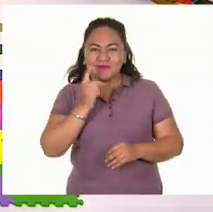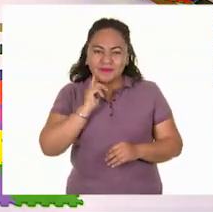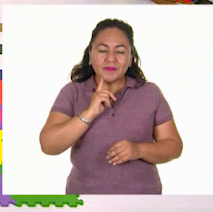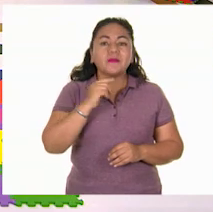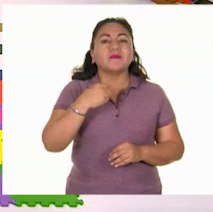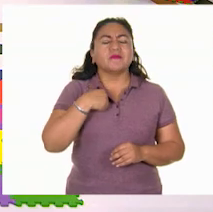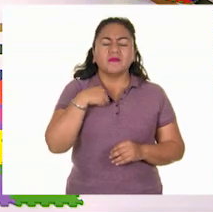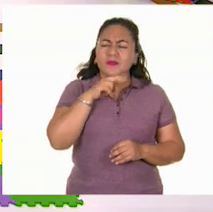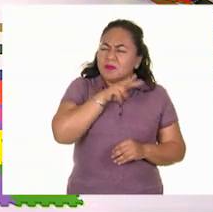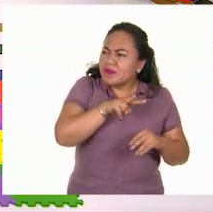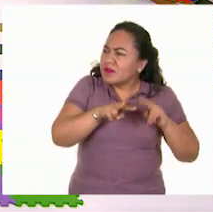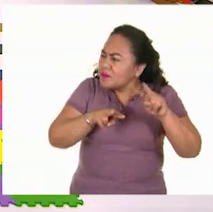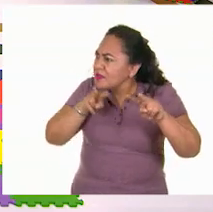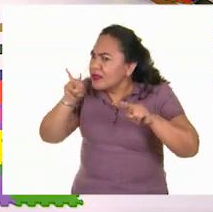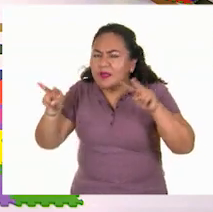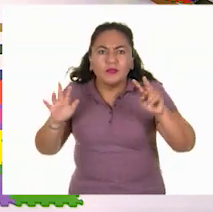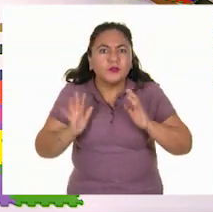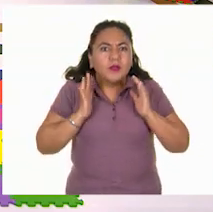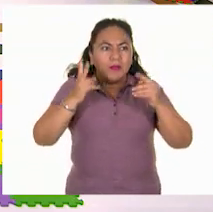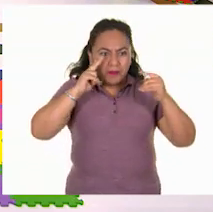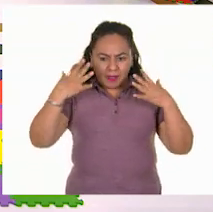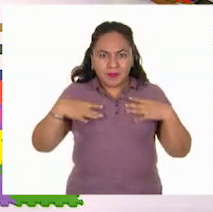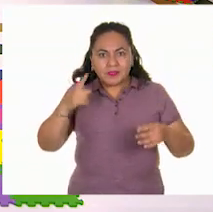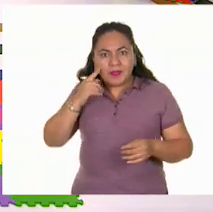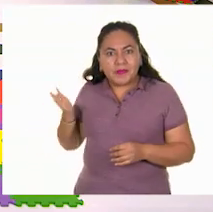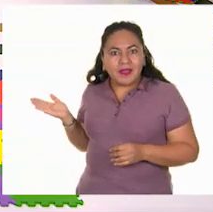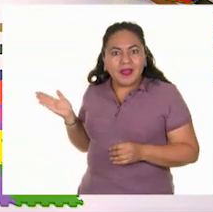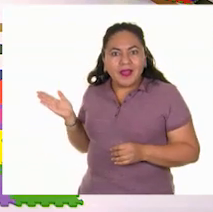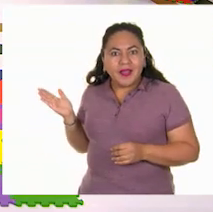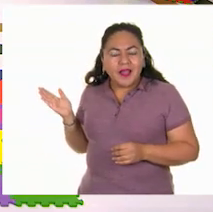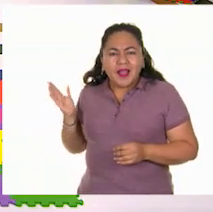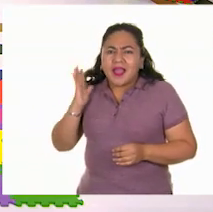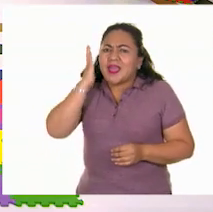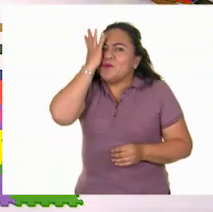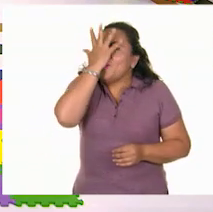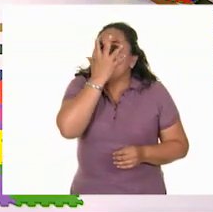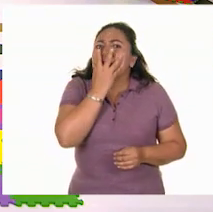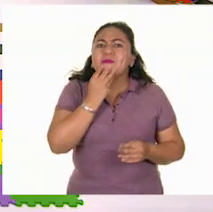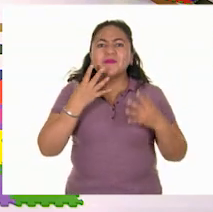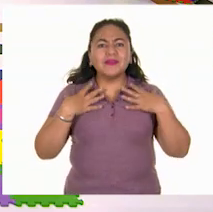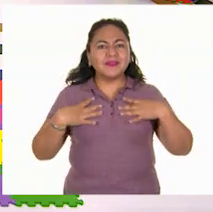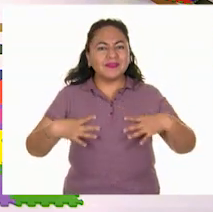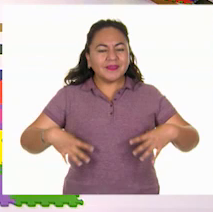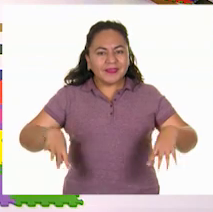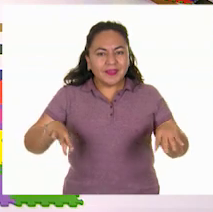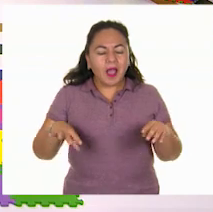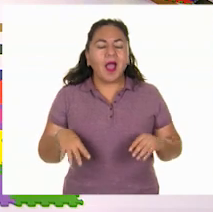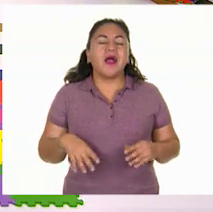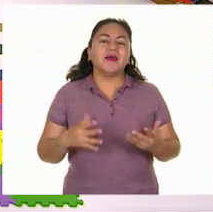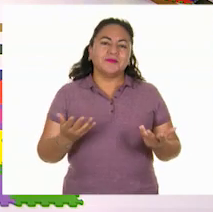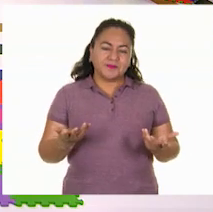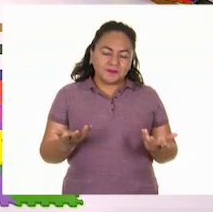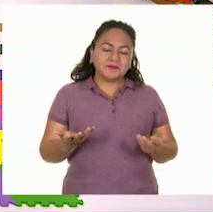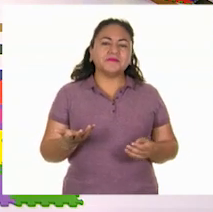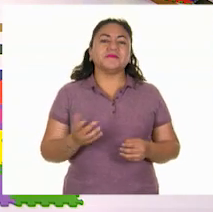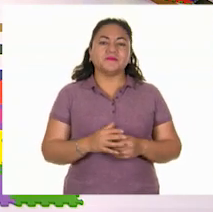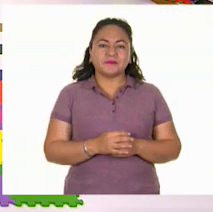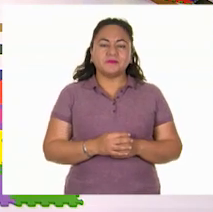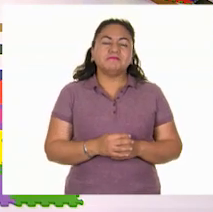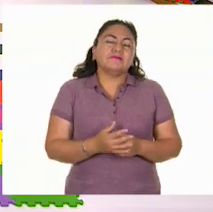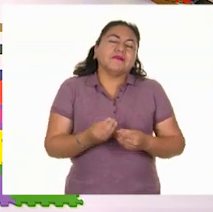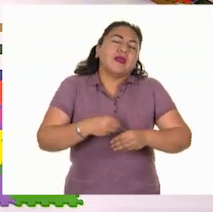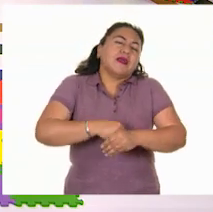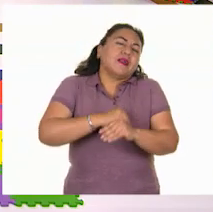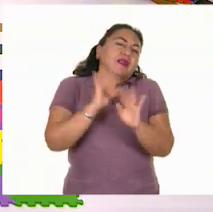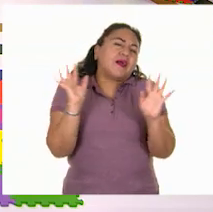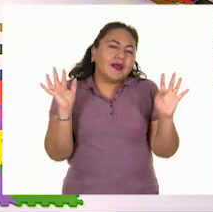viendo tantas sorpresas. El vestuario, vean nada más. ¡Qué bonito! ¡Ay! Bueno,